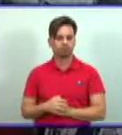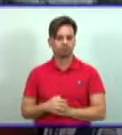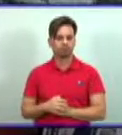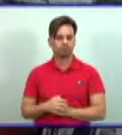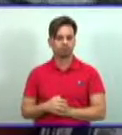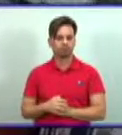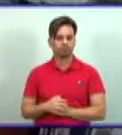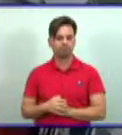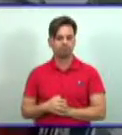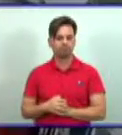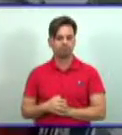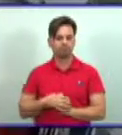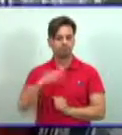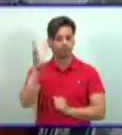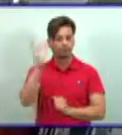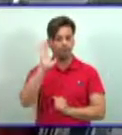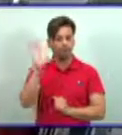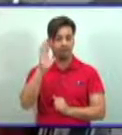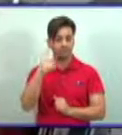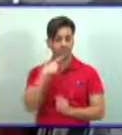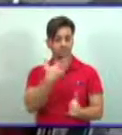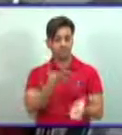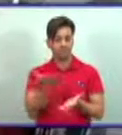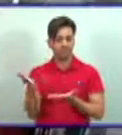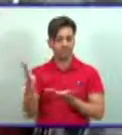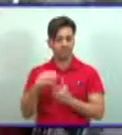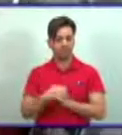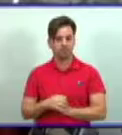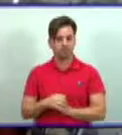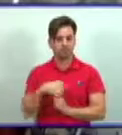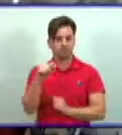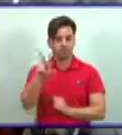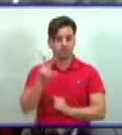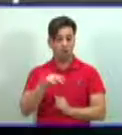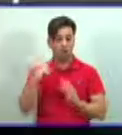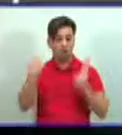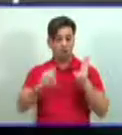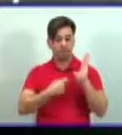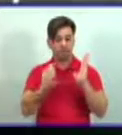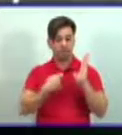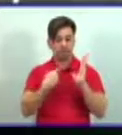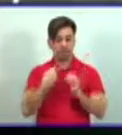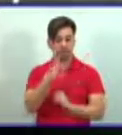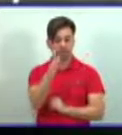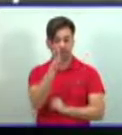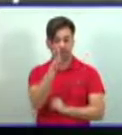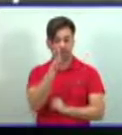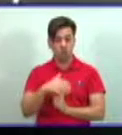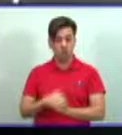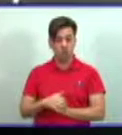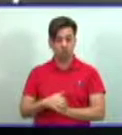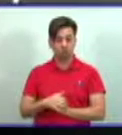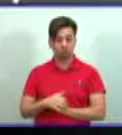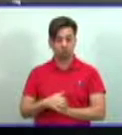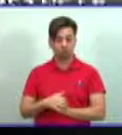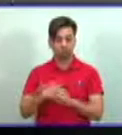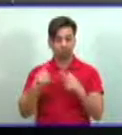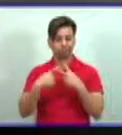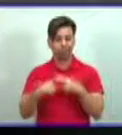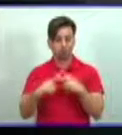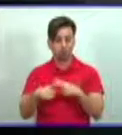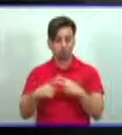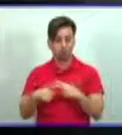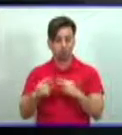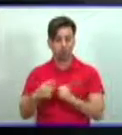Hola a todos y bienvenidos a Ecología Verde. En este nuevo vídeo descubriremos causas, consecuencias y soluciones de la